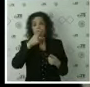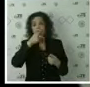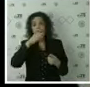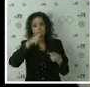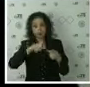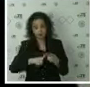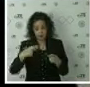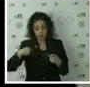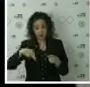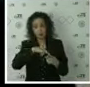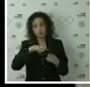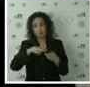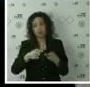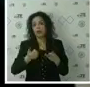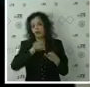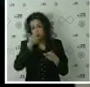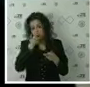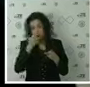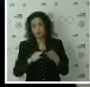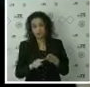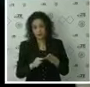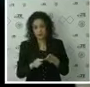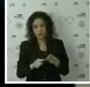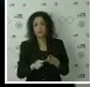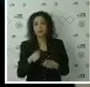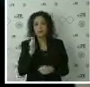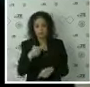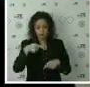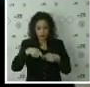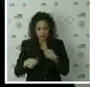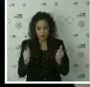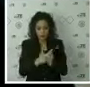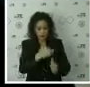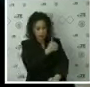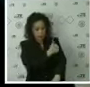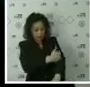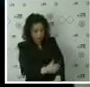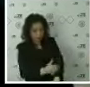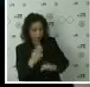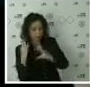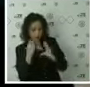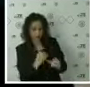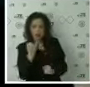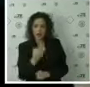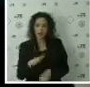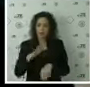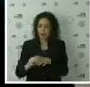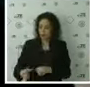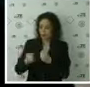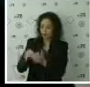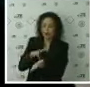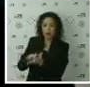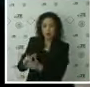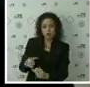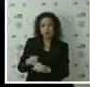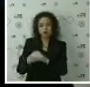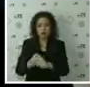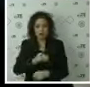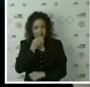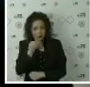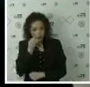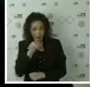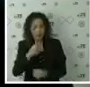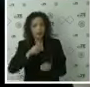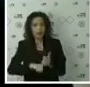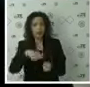los estudiantes. La ciudadanía se adquiere desde la familia y se enriquece en la escuela, y entendemos ciudadanía como posibilidades de tomar parte de